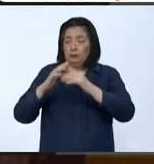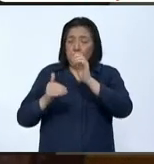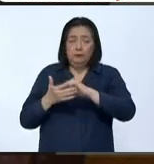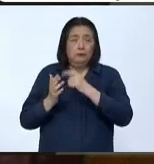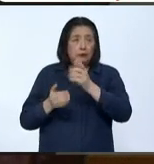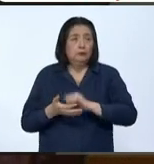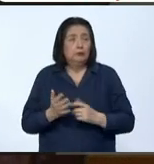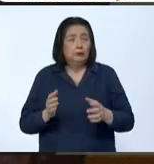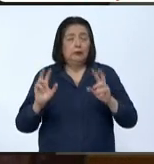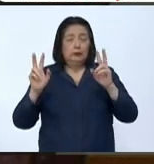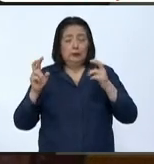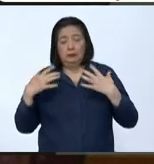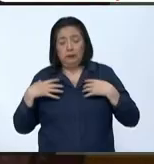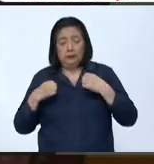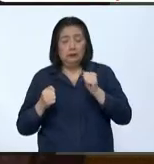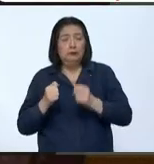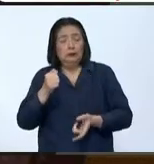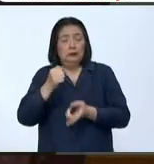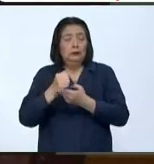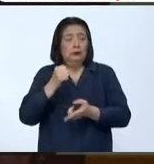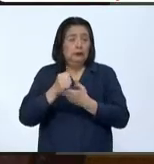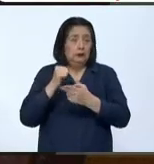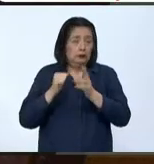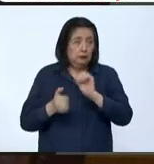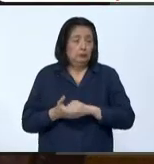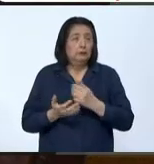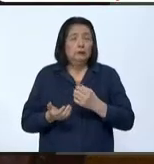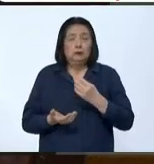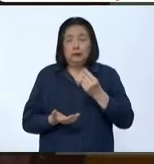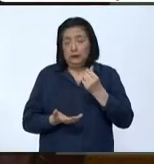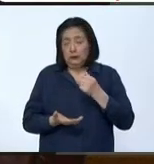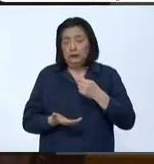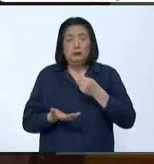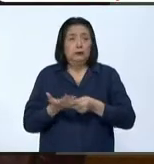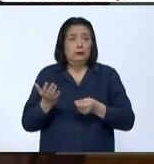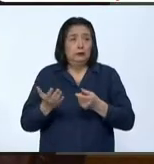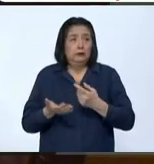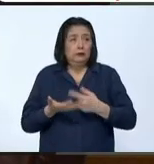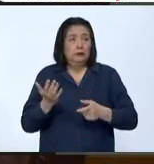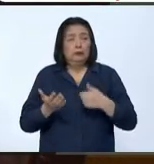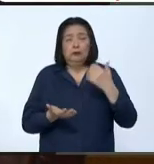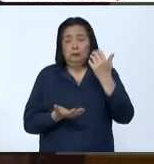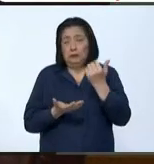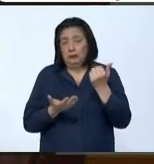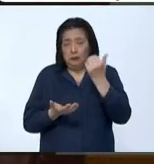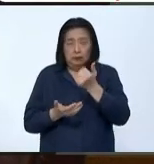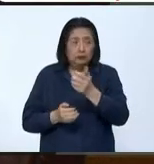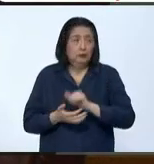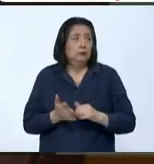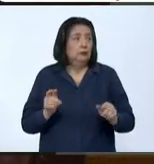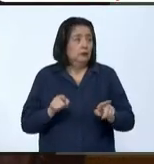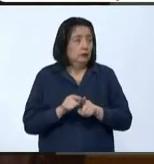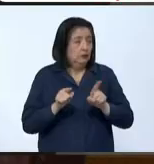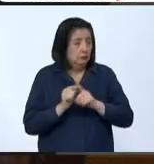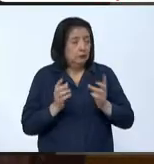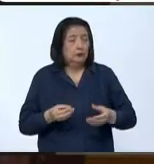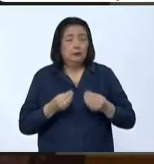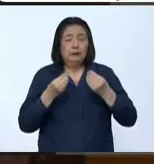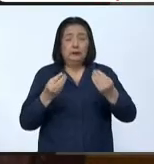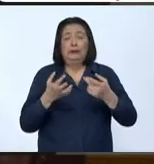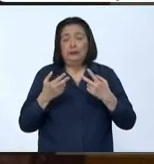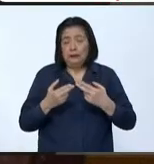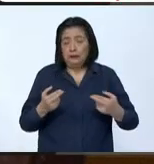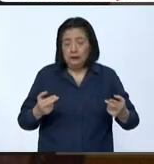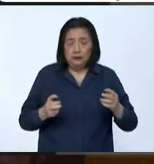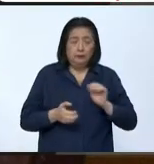en el sector salud y garantizar el financiamiento de pasivos pensionarios se generarán recursos para